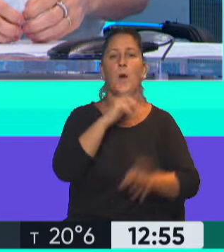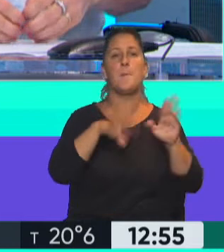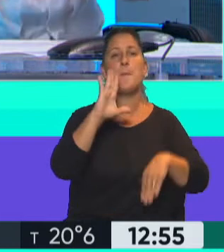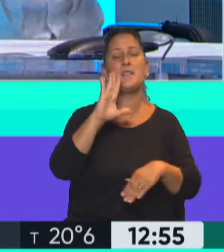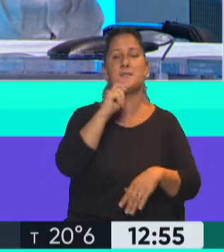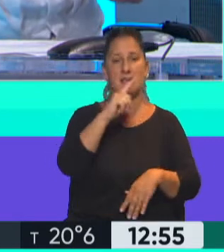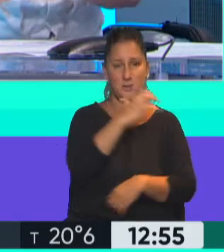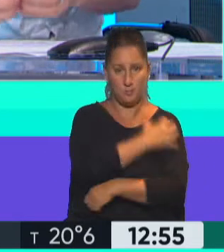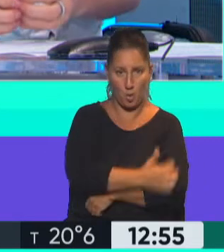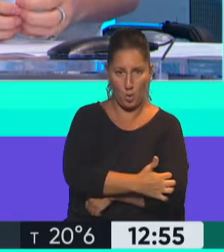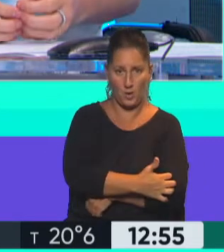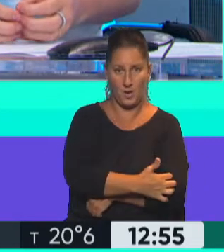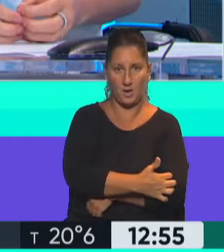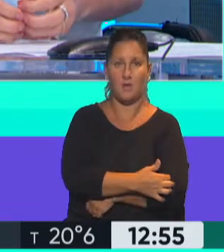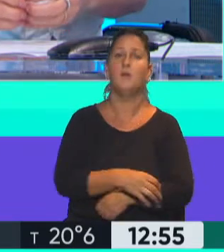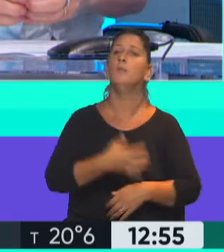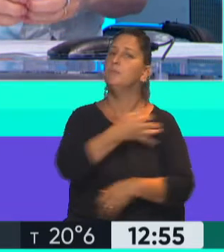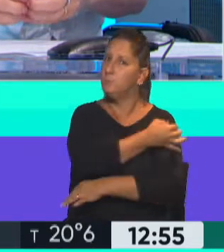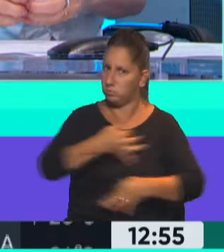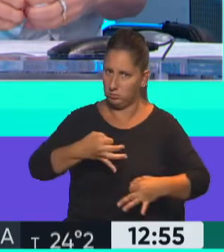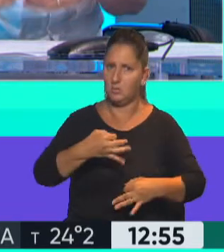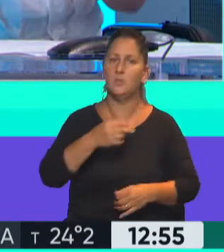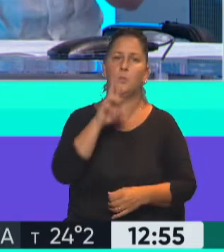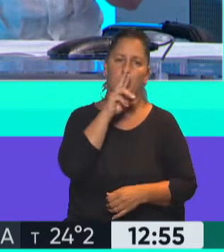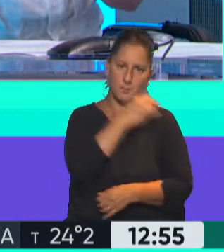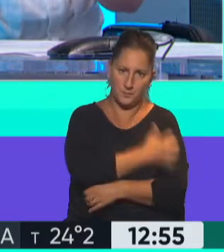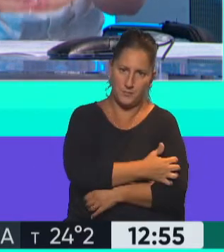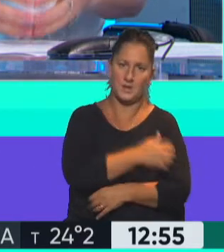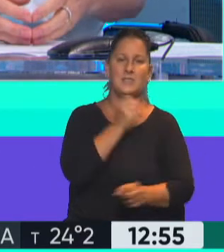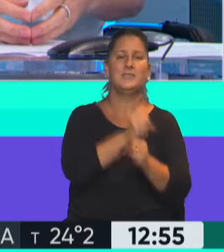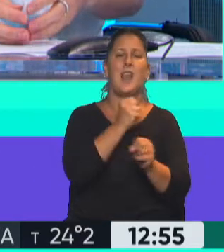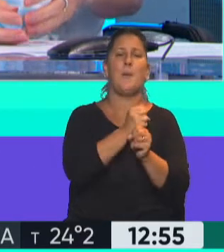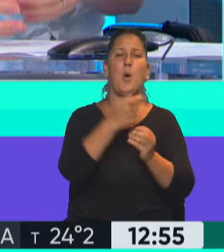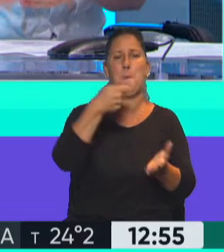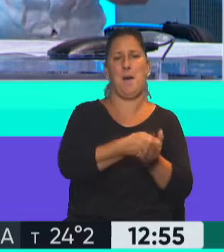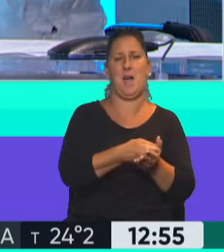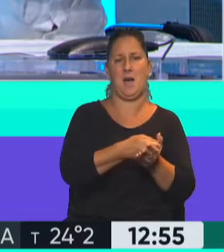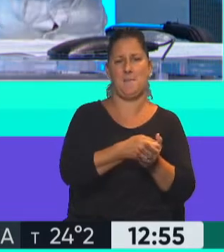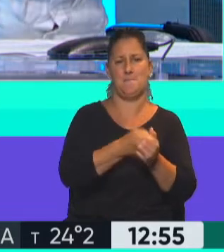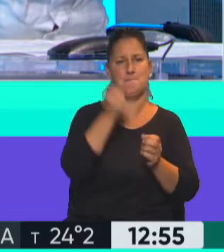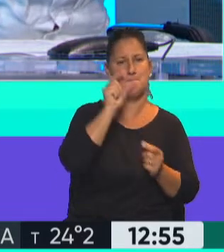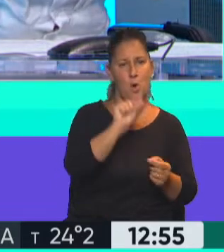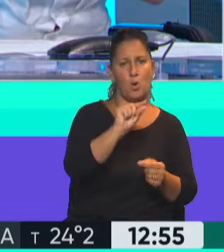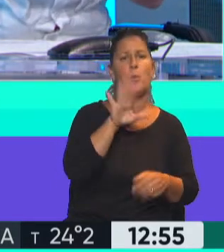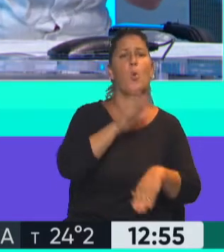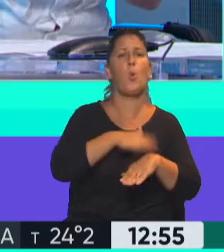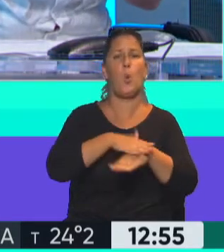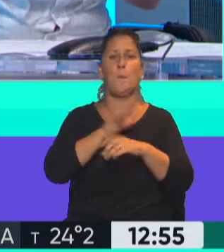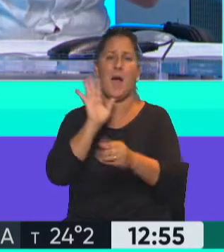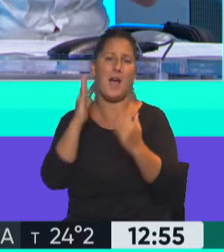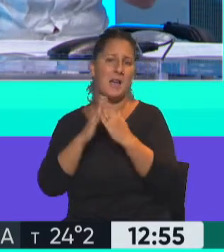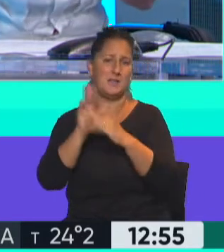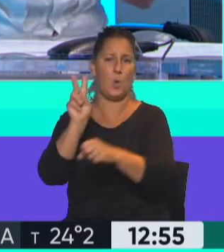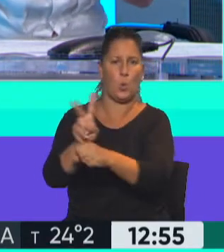ser pobres de hecho los son si tienen acceso a trabajos peores pagos justamente porque se tienen que quedar en su casa cuidando a sus hijos